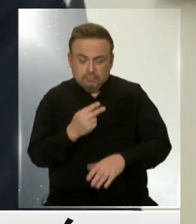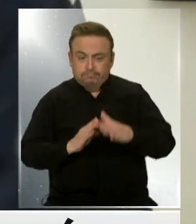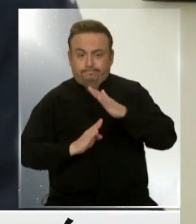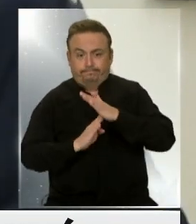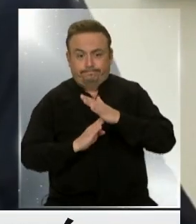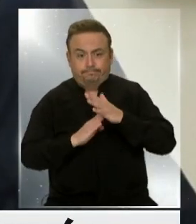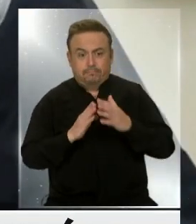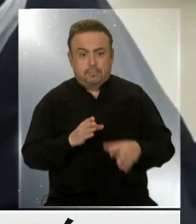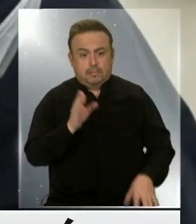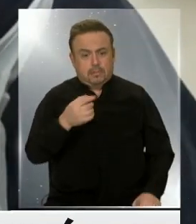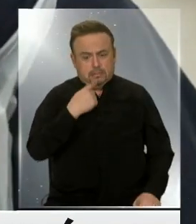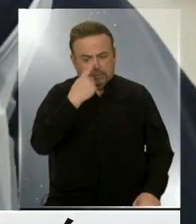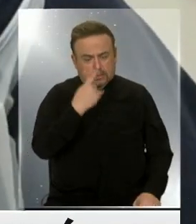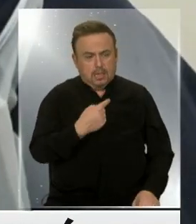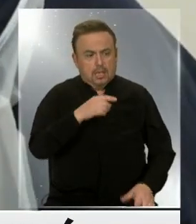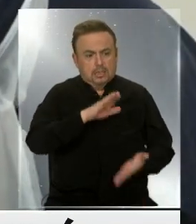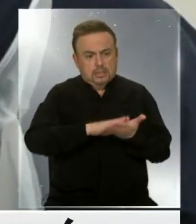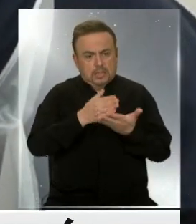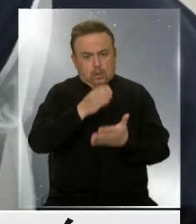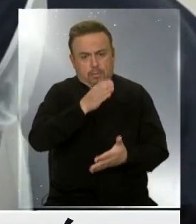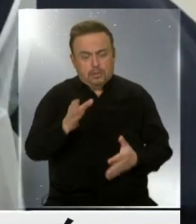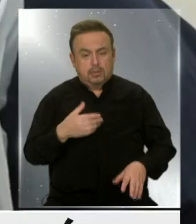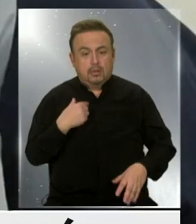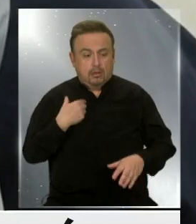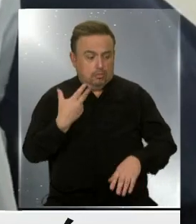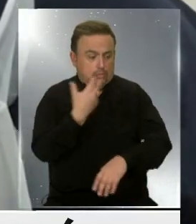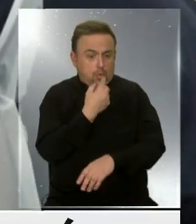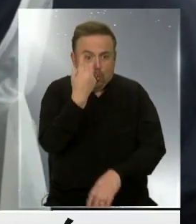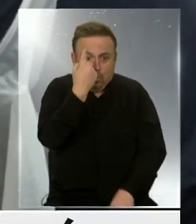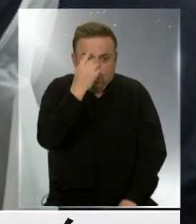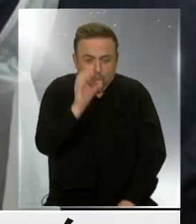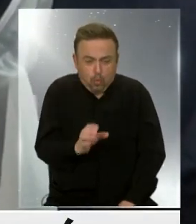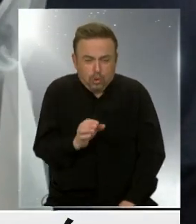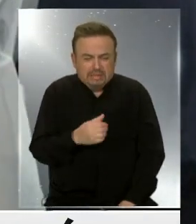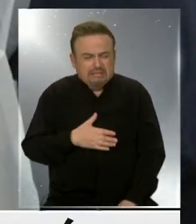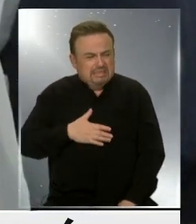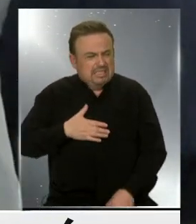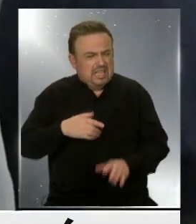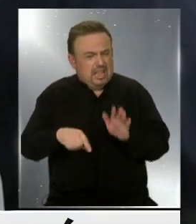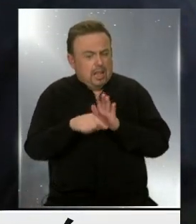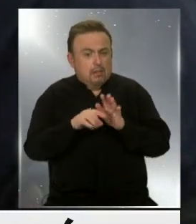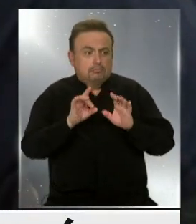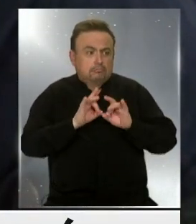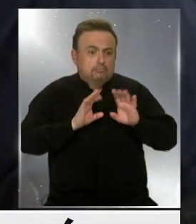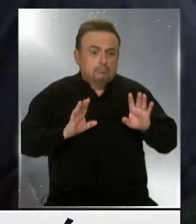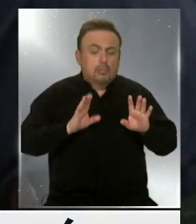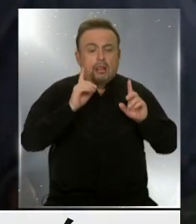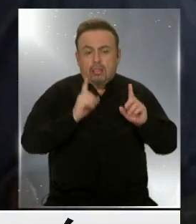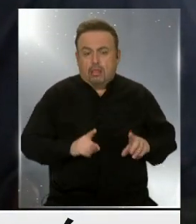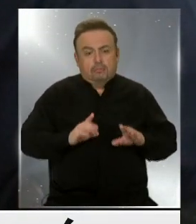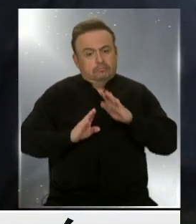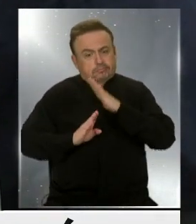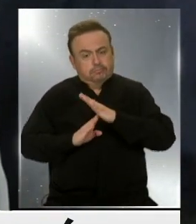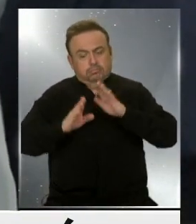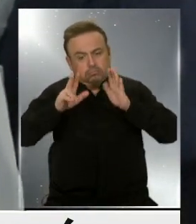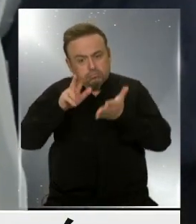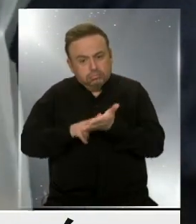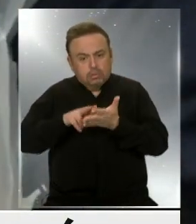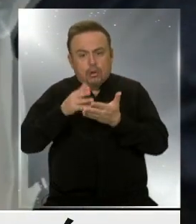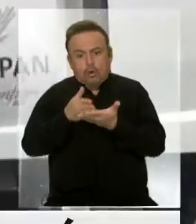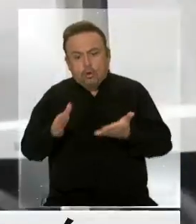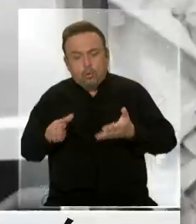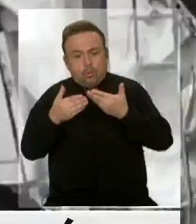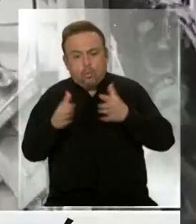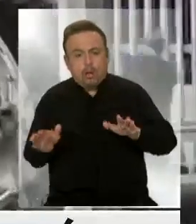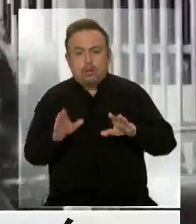son personas serias, están jugando con la salud de las personas. Claro, dicen que puede ser perfectamente algo casual, pero tienen que confirmar o descartar Exacto.